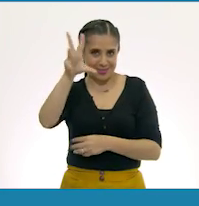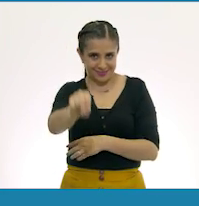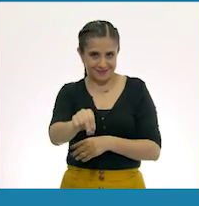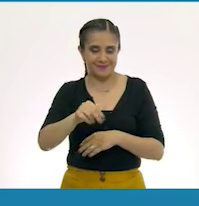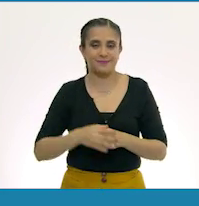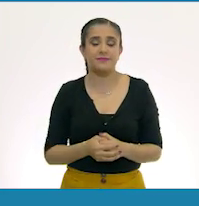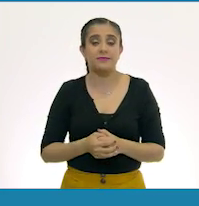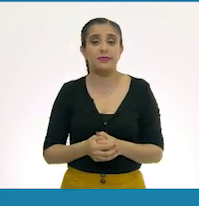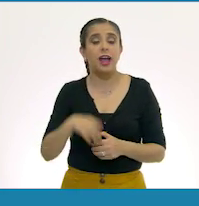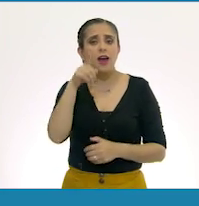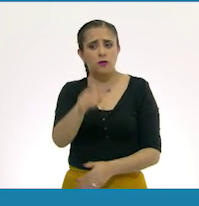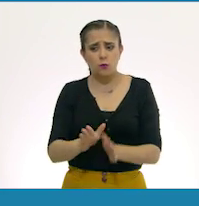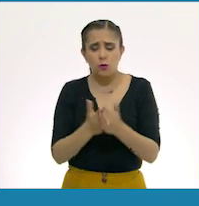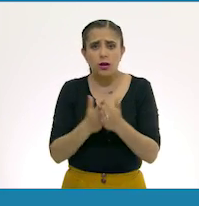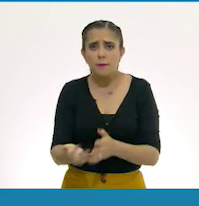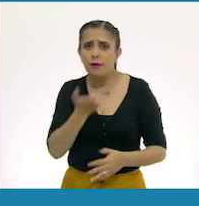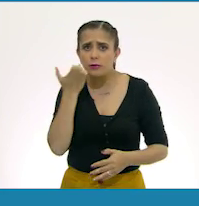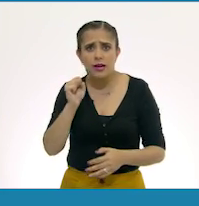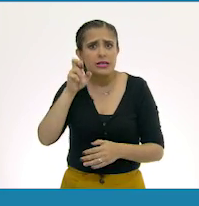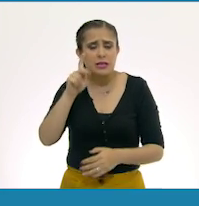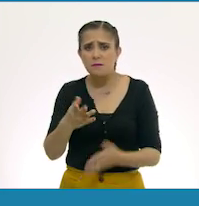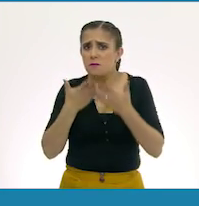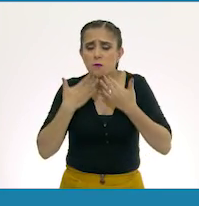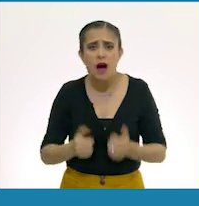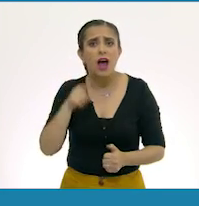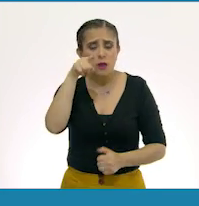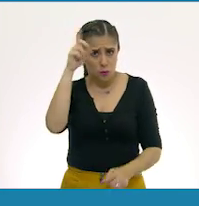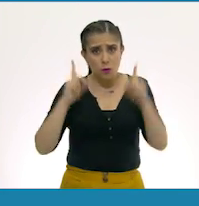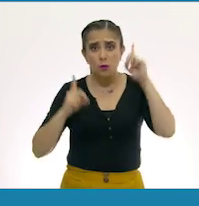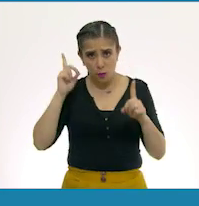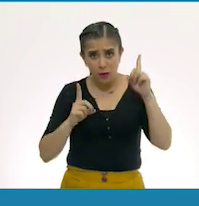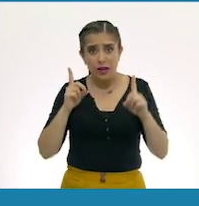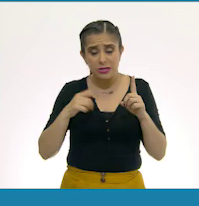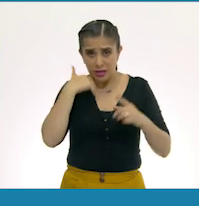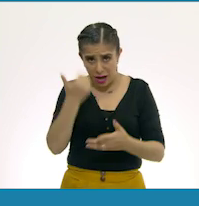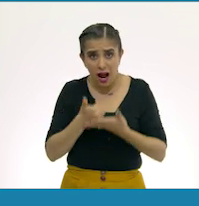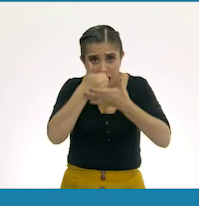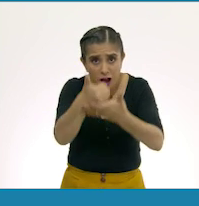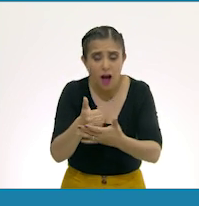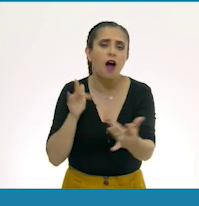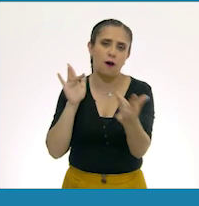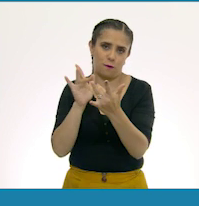Si no tienes el libro de texto o necesitas ayuda para resolver tus dudas, contáctanos.